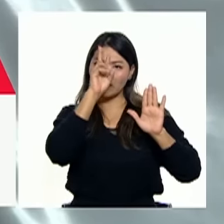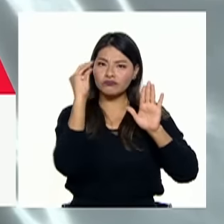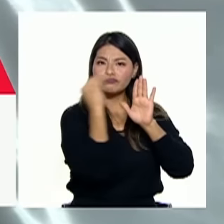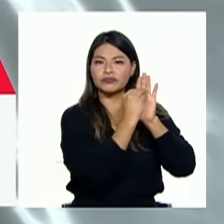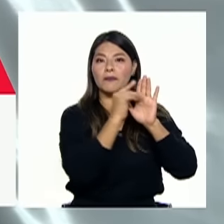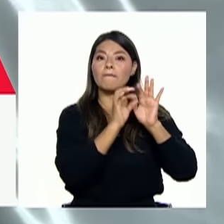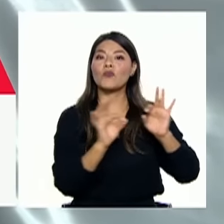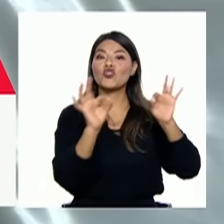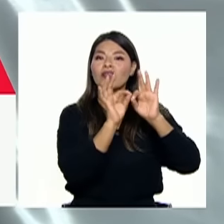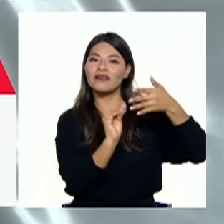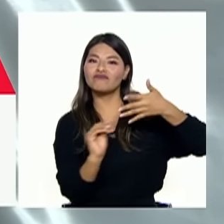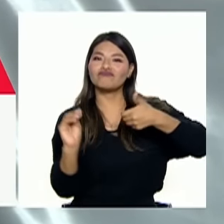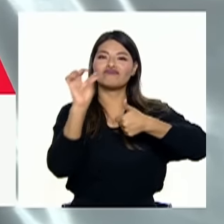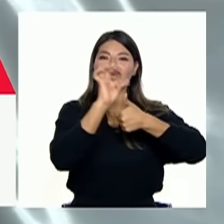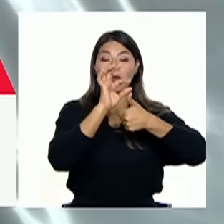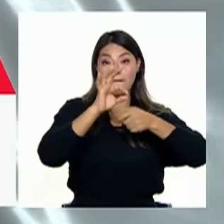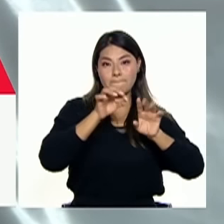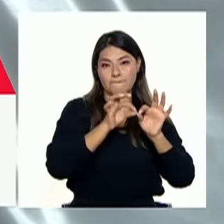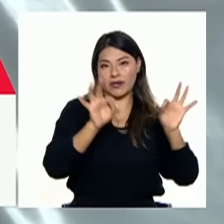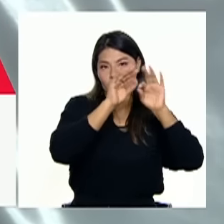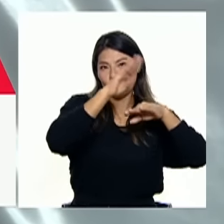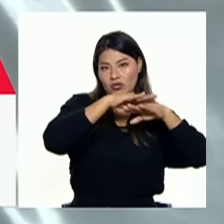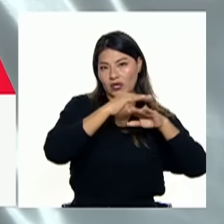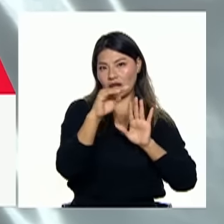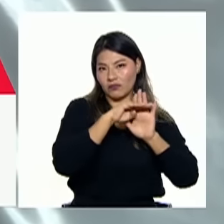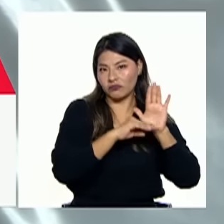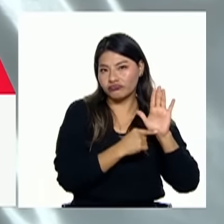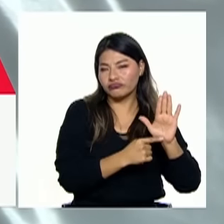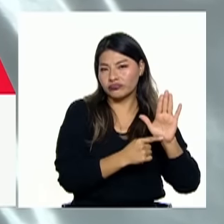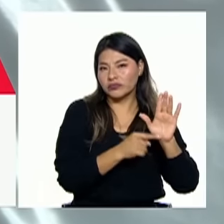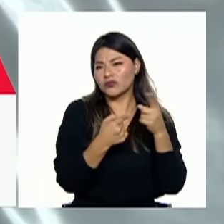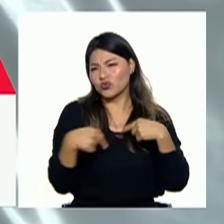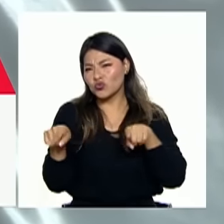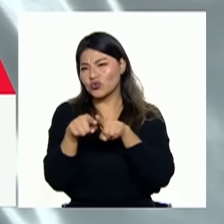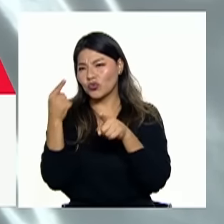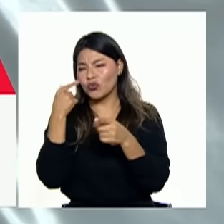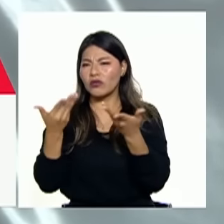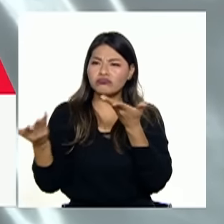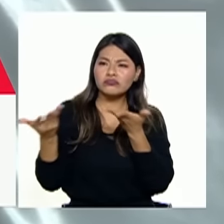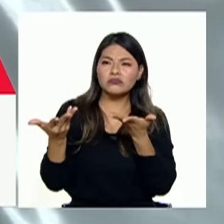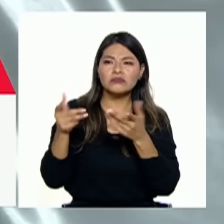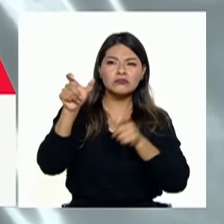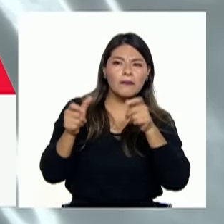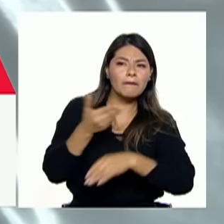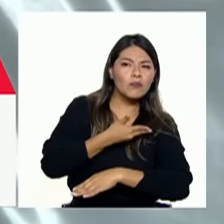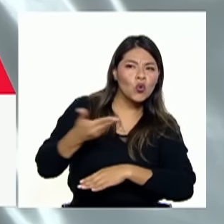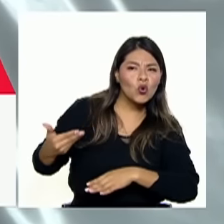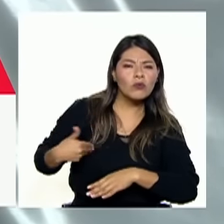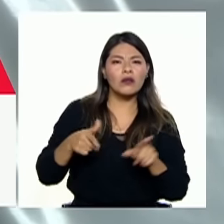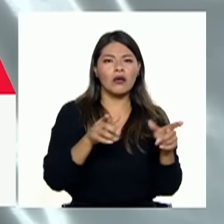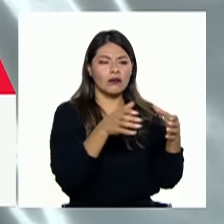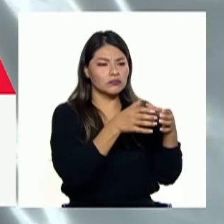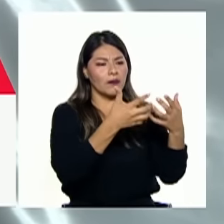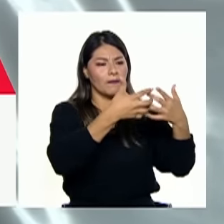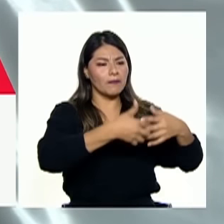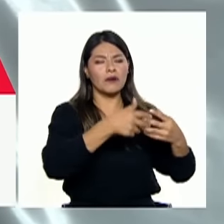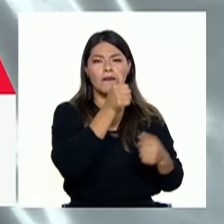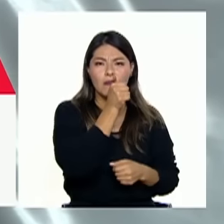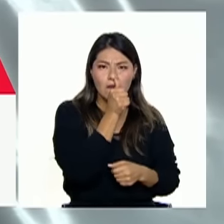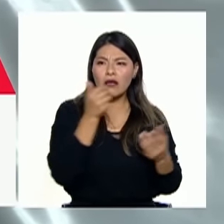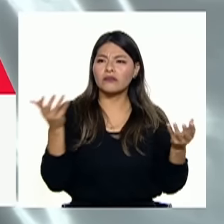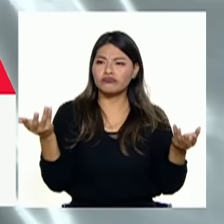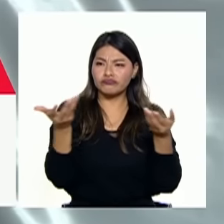hoy tema de discusión de diferentes instituciones del sector público y privado. Nuestro acercamiento con